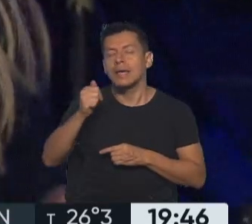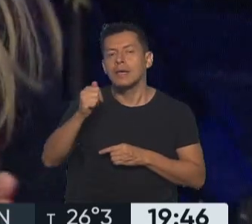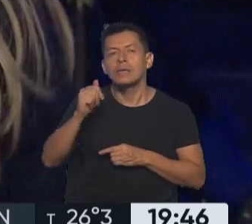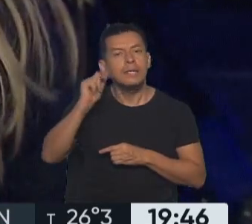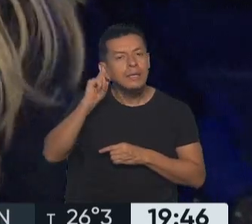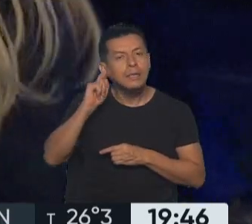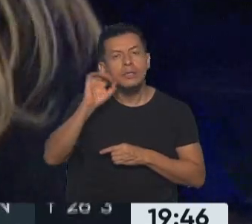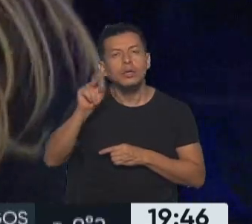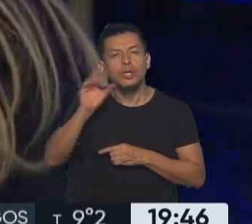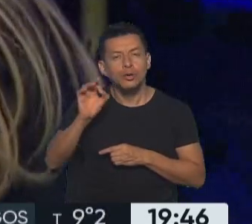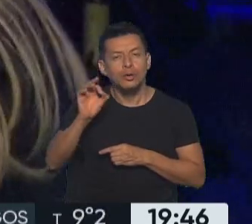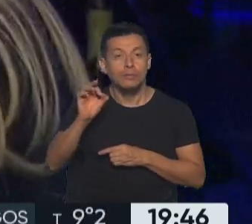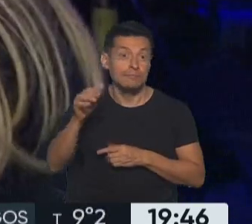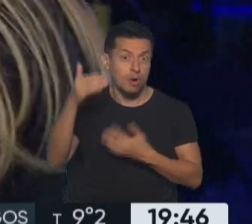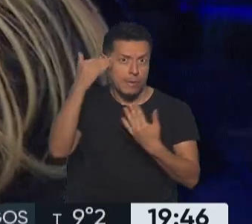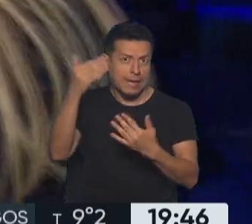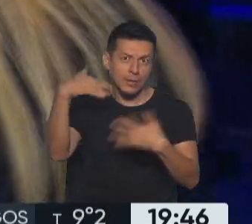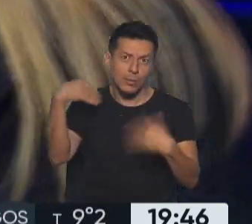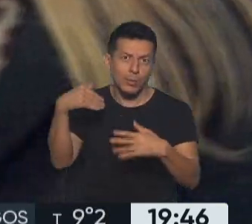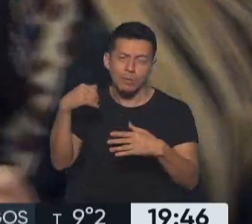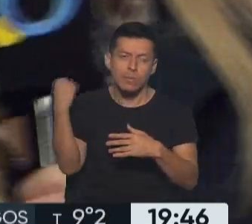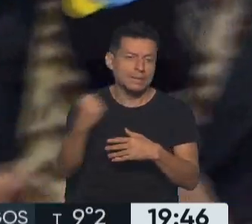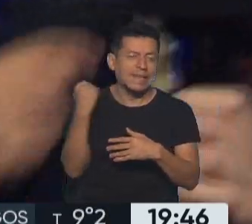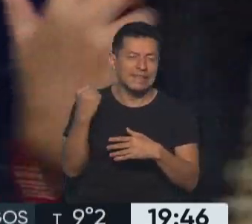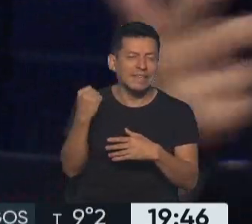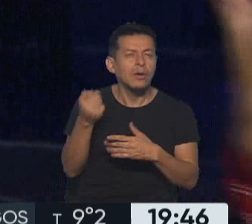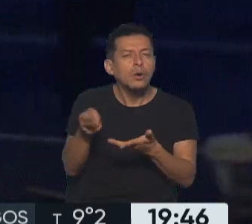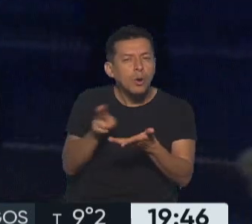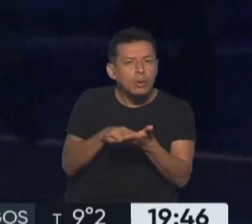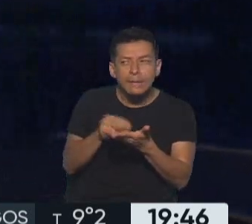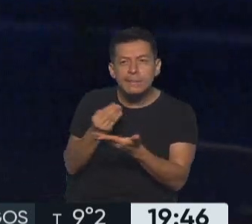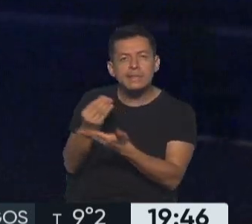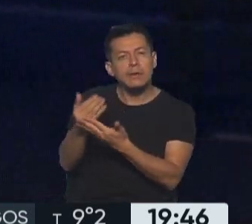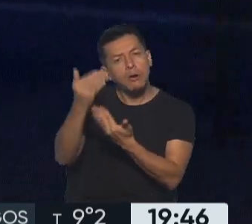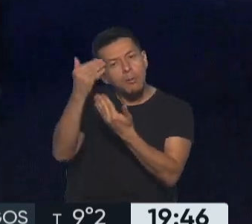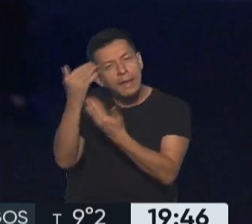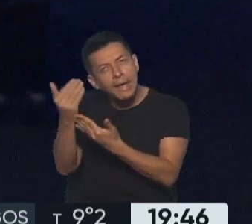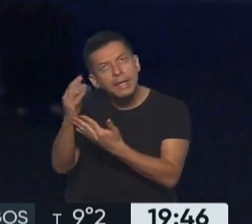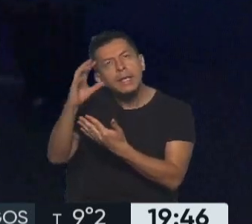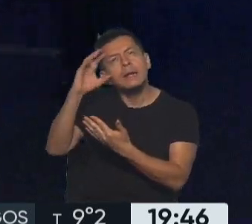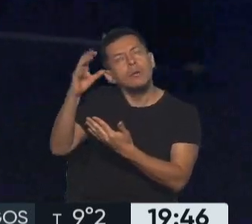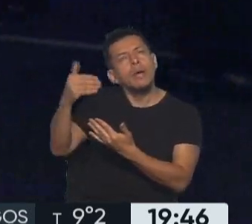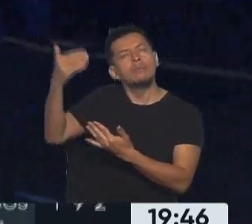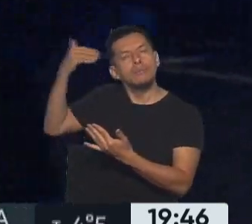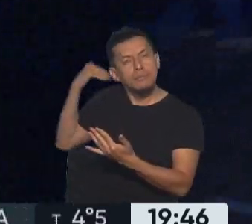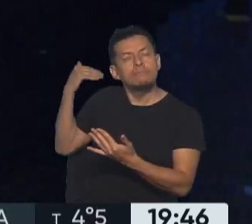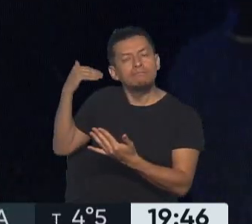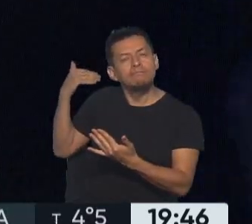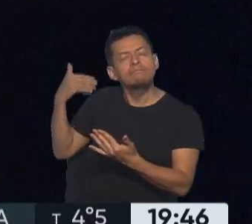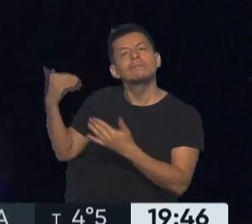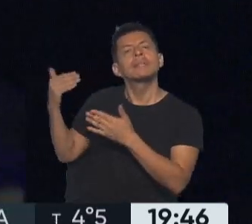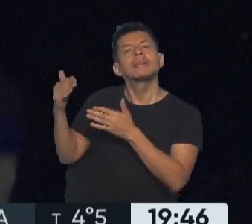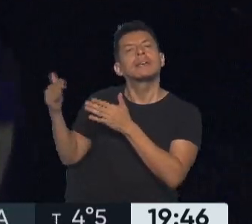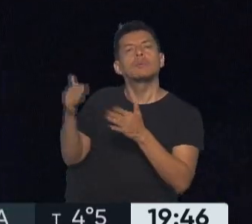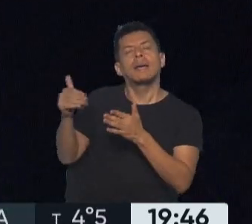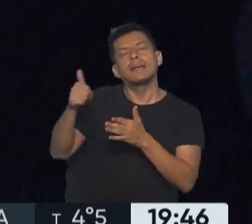histórico, María Rosa Llorio cantando, otra vez homenajeando en esta suerte de recuerdo de aquellos años. Estamos hablando de la década del